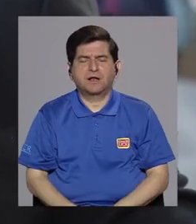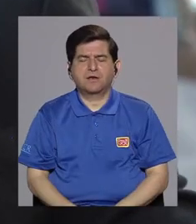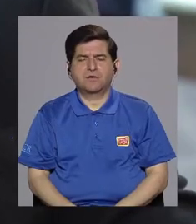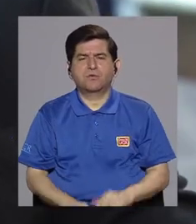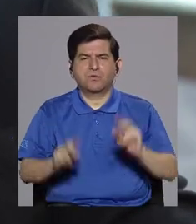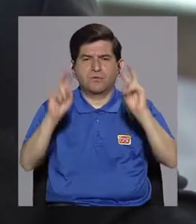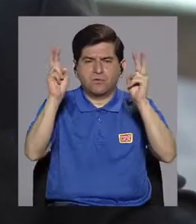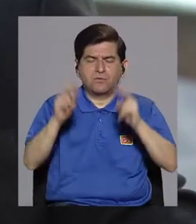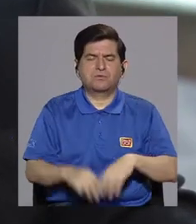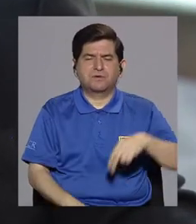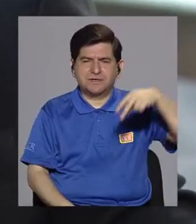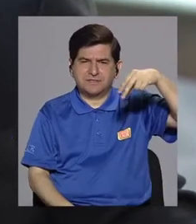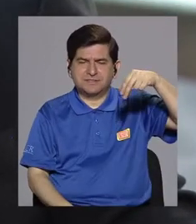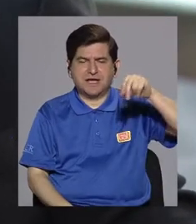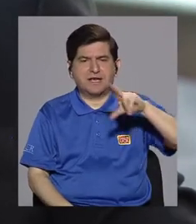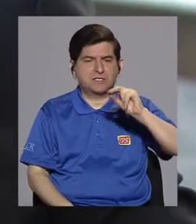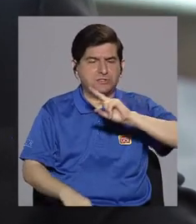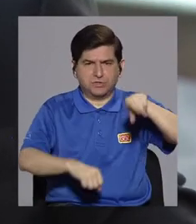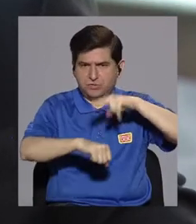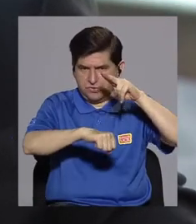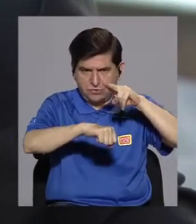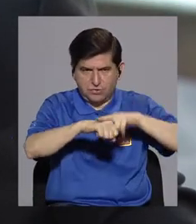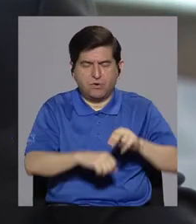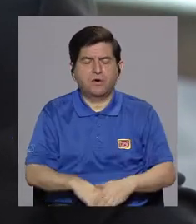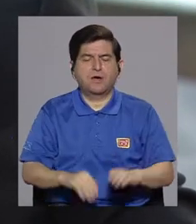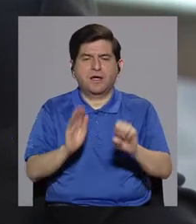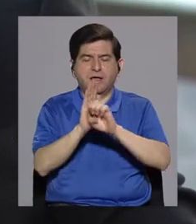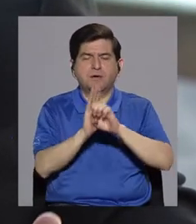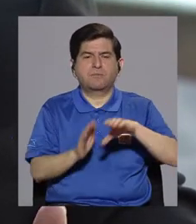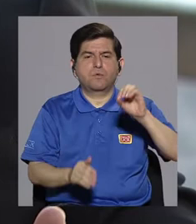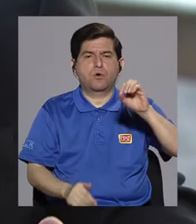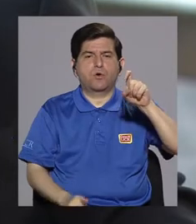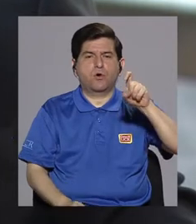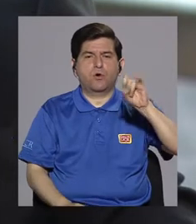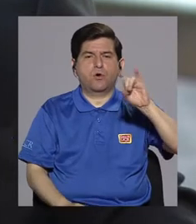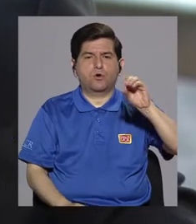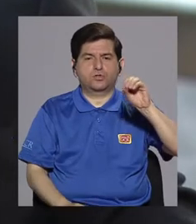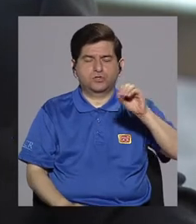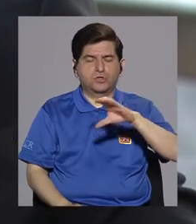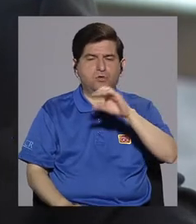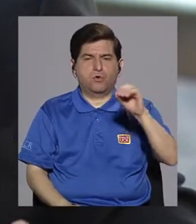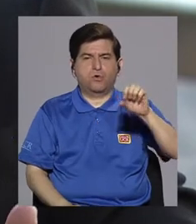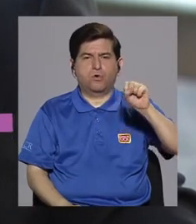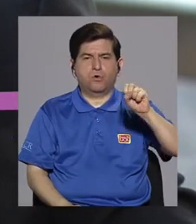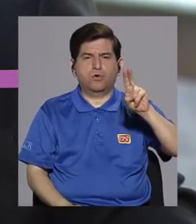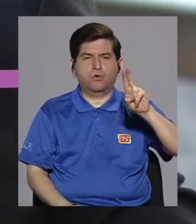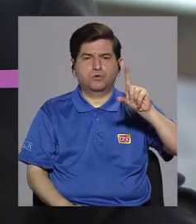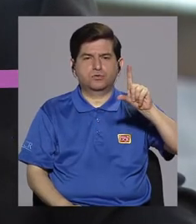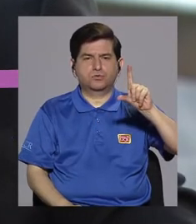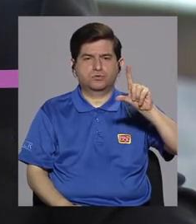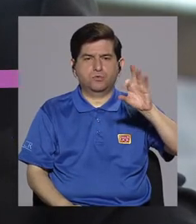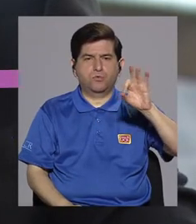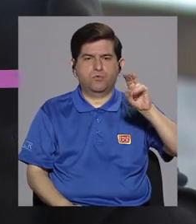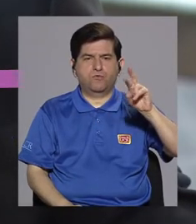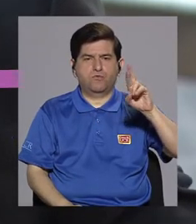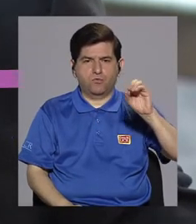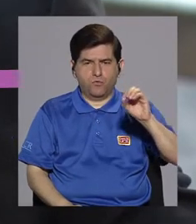sales inorgánicas, como son el óxido de mercurio, el sulfuro de mercurio, el cloruro de